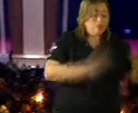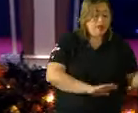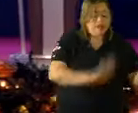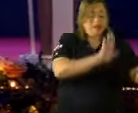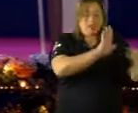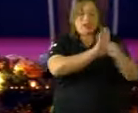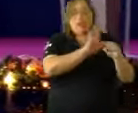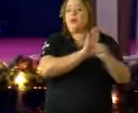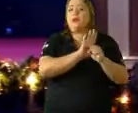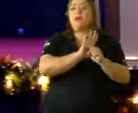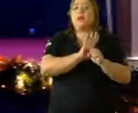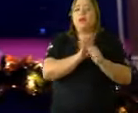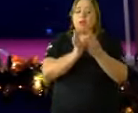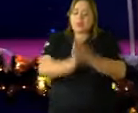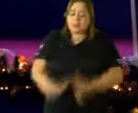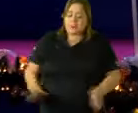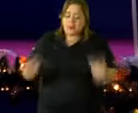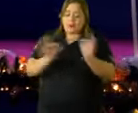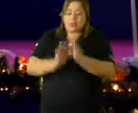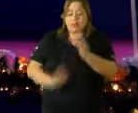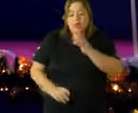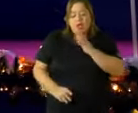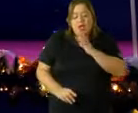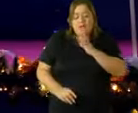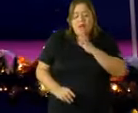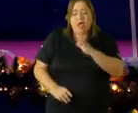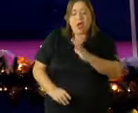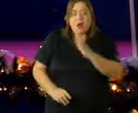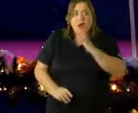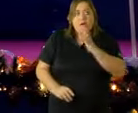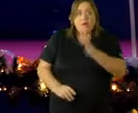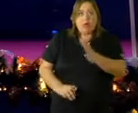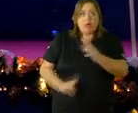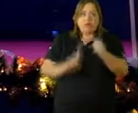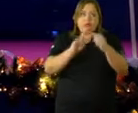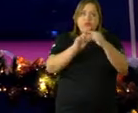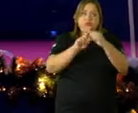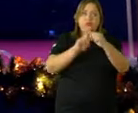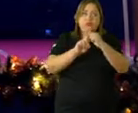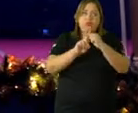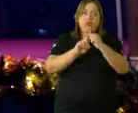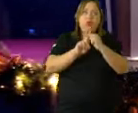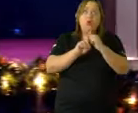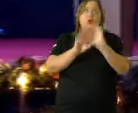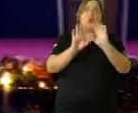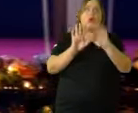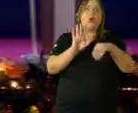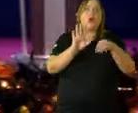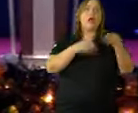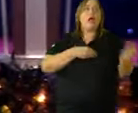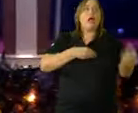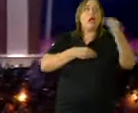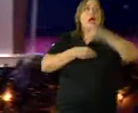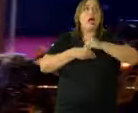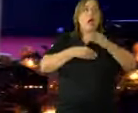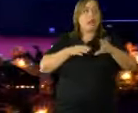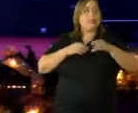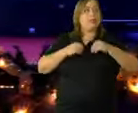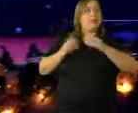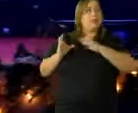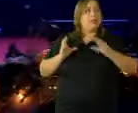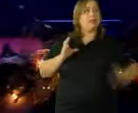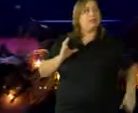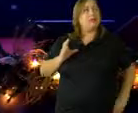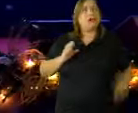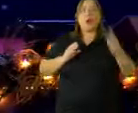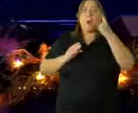era importante hablar correctamente y cosas positivas. Pero cuando conocí a Cristo entendí que Dios me había guardado para